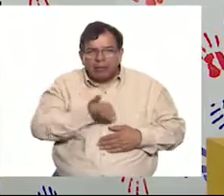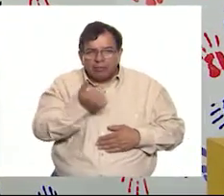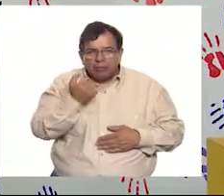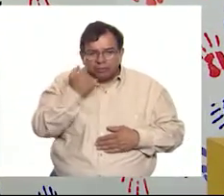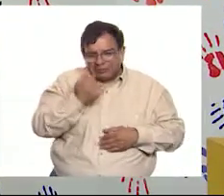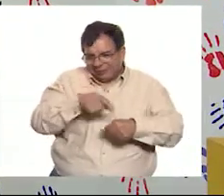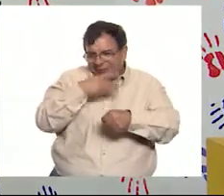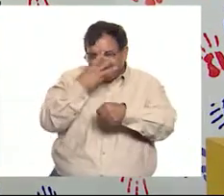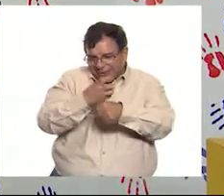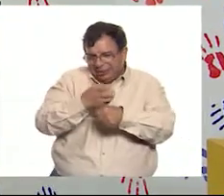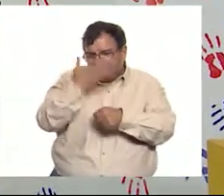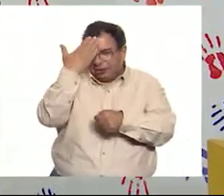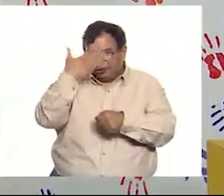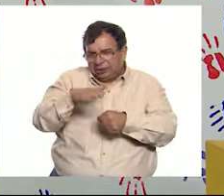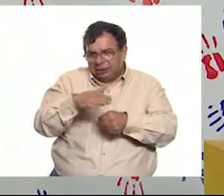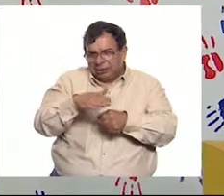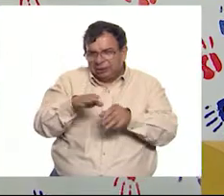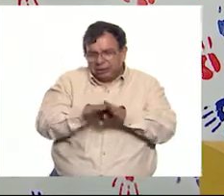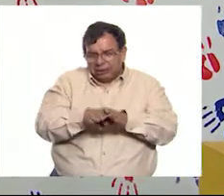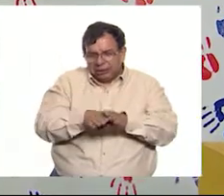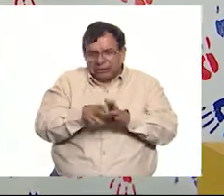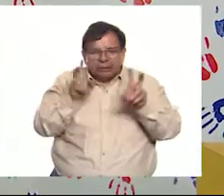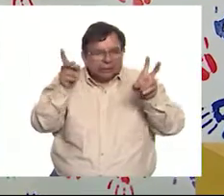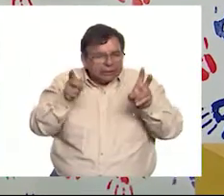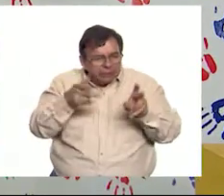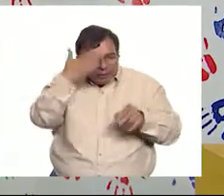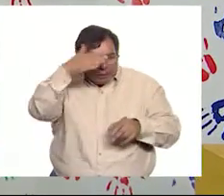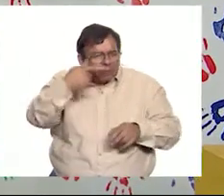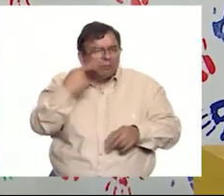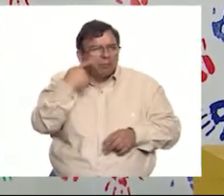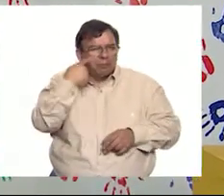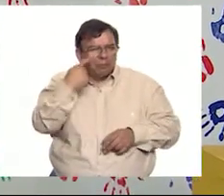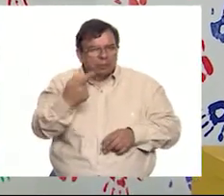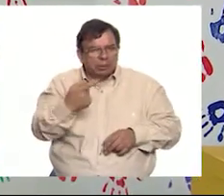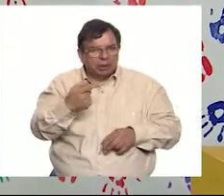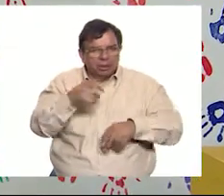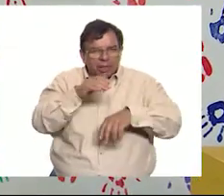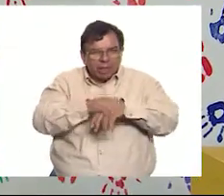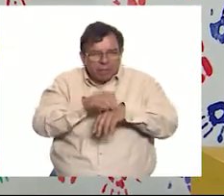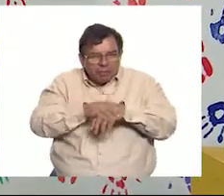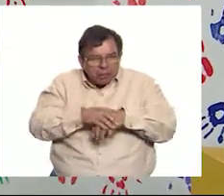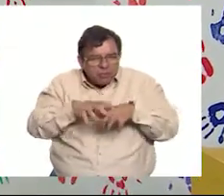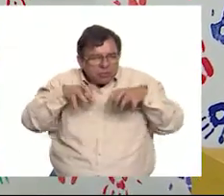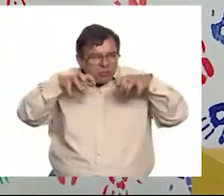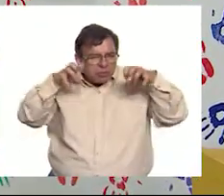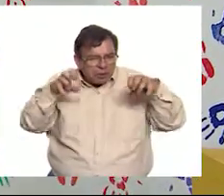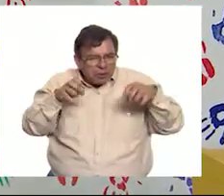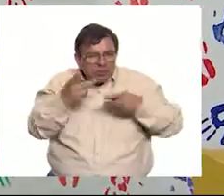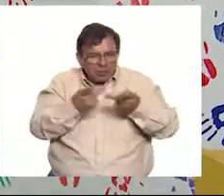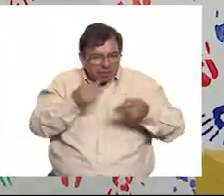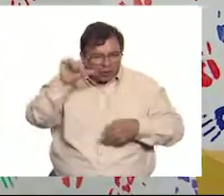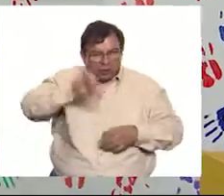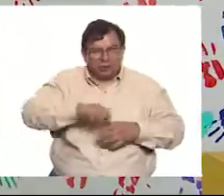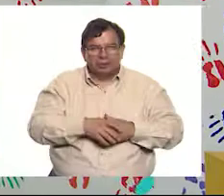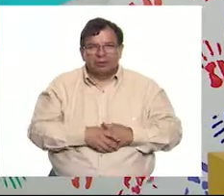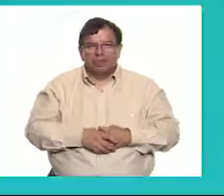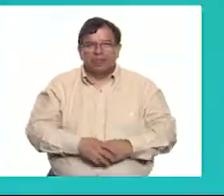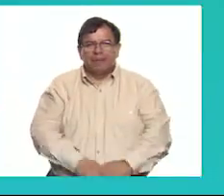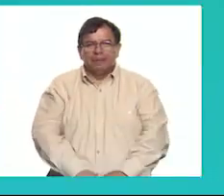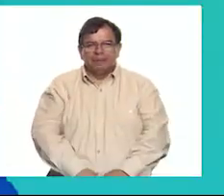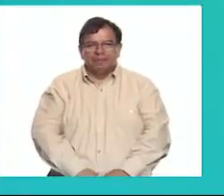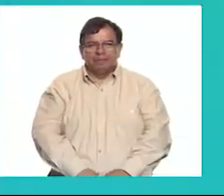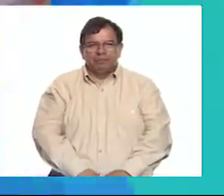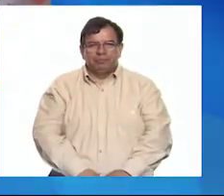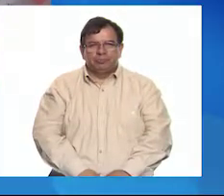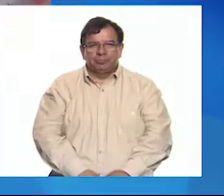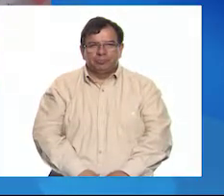de tercer grado saben. Y para saber más del tema, pues veamos lo que nuestro amigo Monstrillo nos tiene preparado el día de hoy. Ay, a ver.